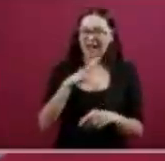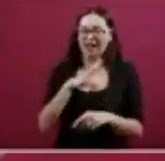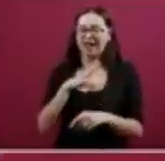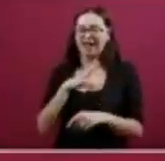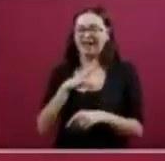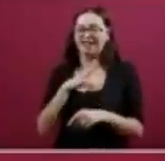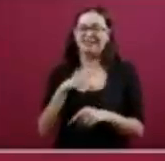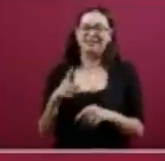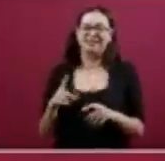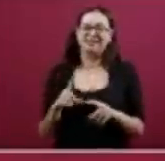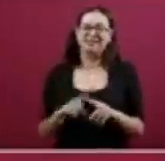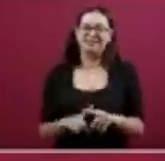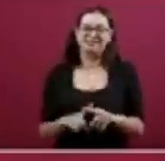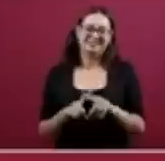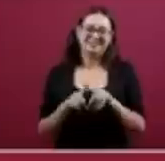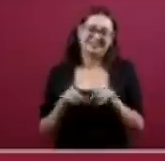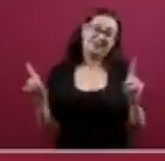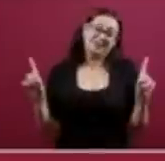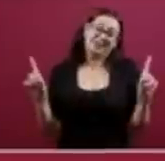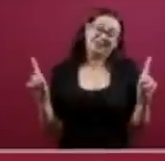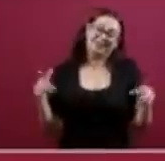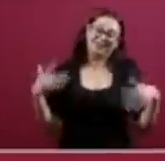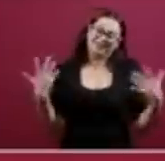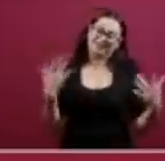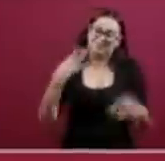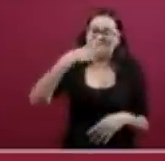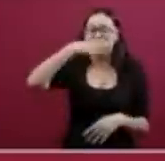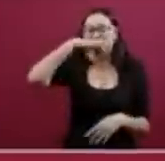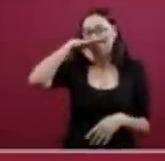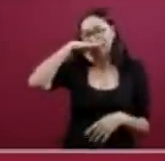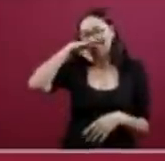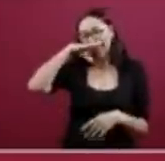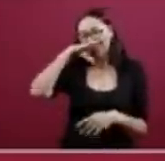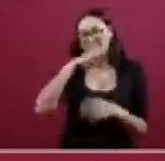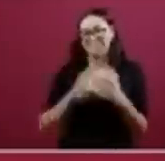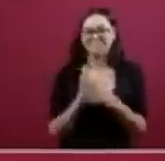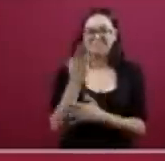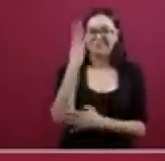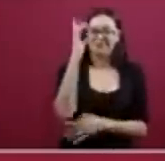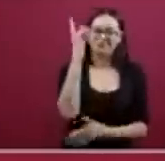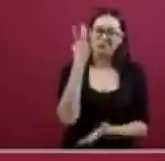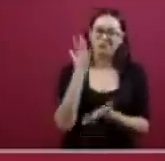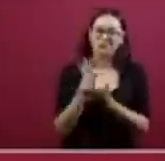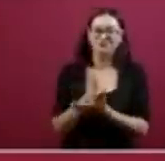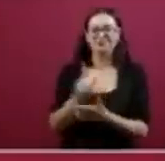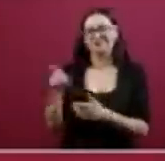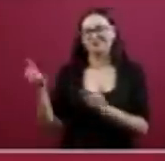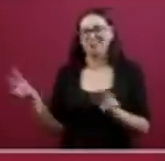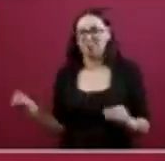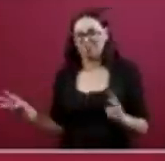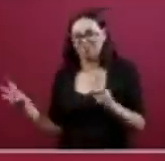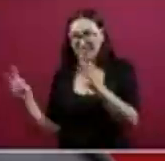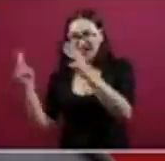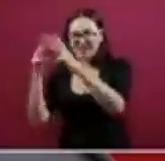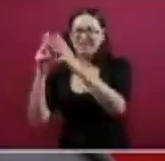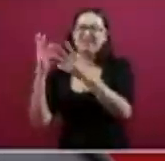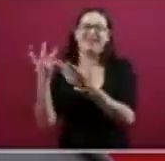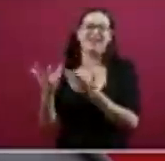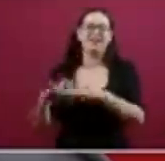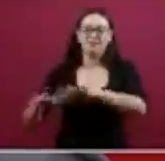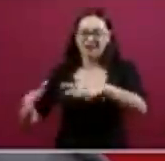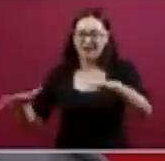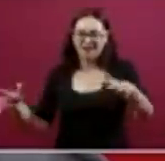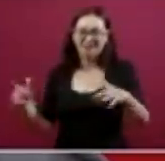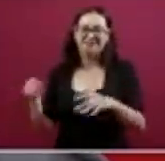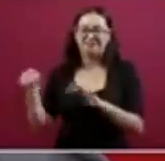bendita planta de maíz que se da en las costas, se da en la sierra, se da